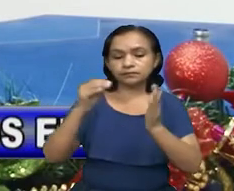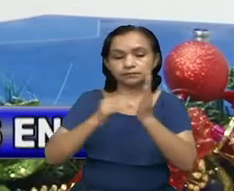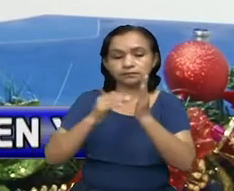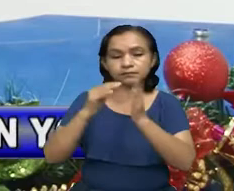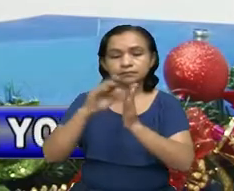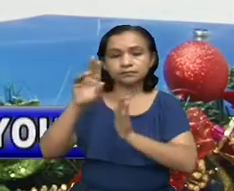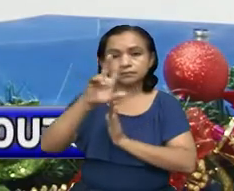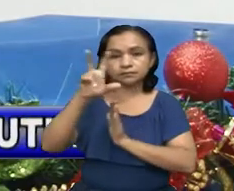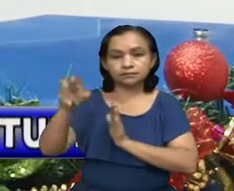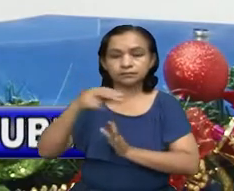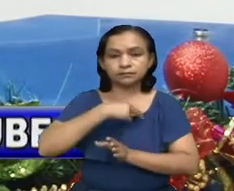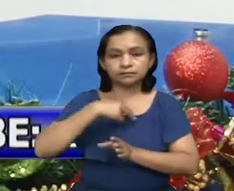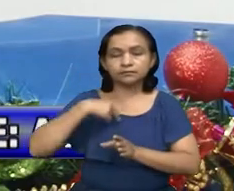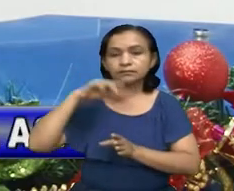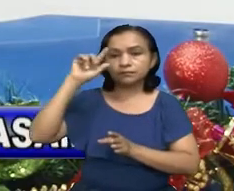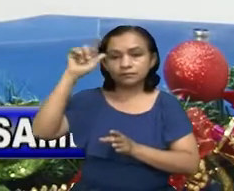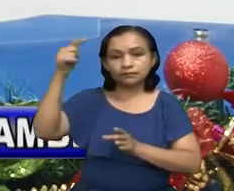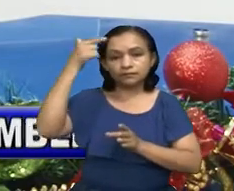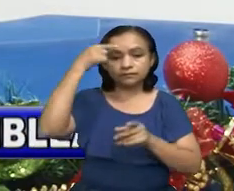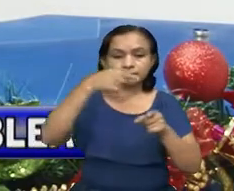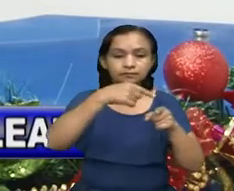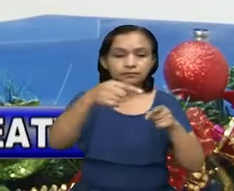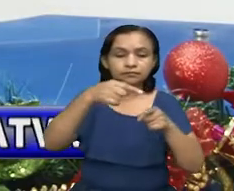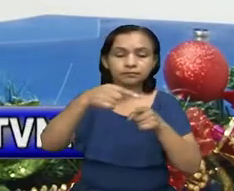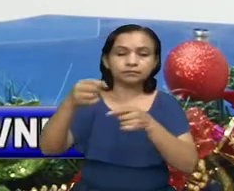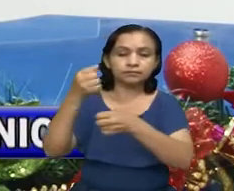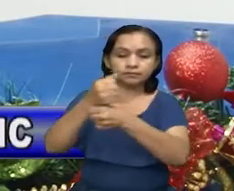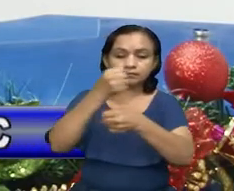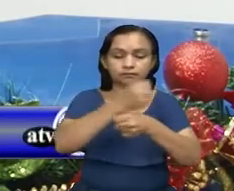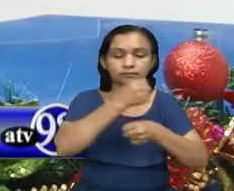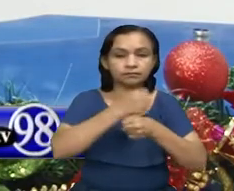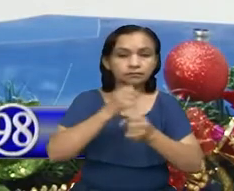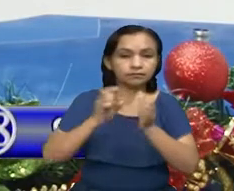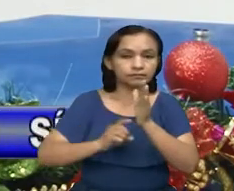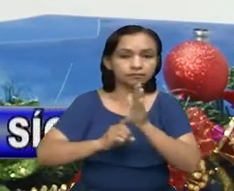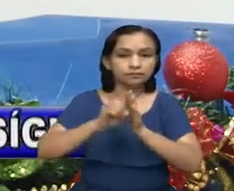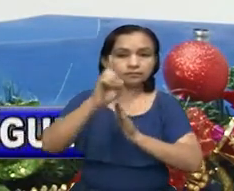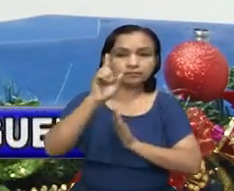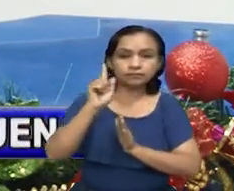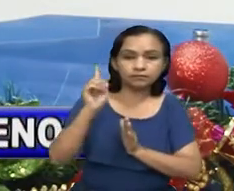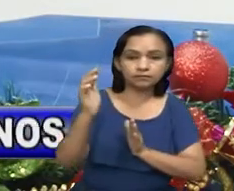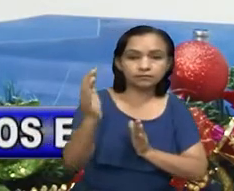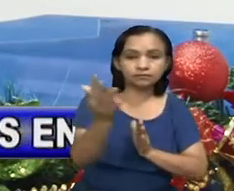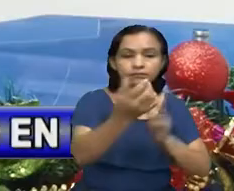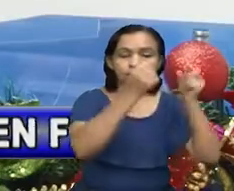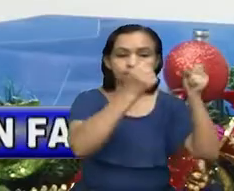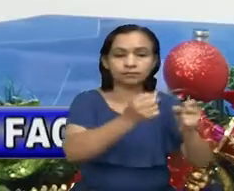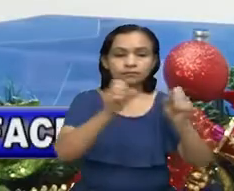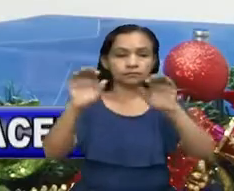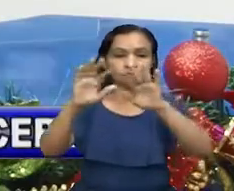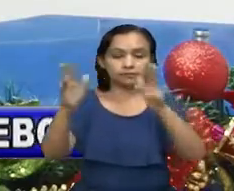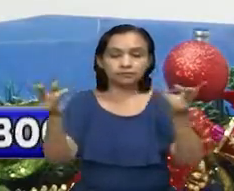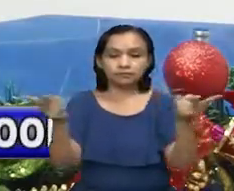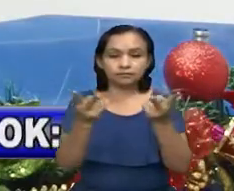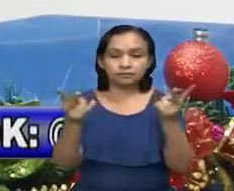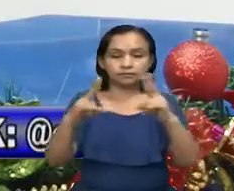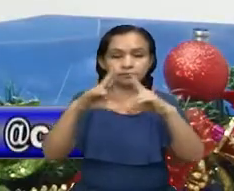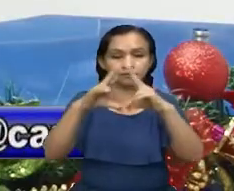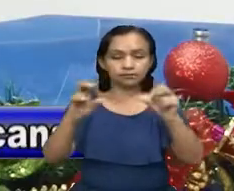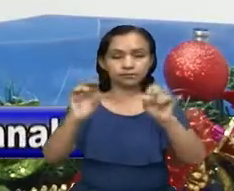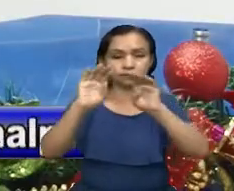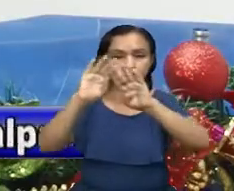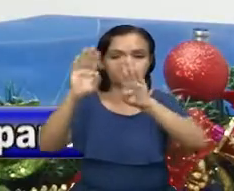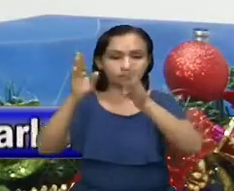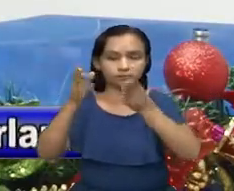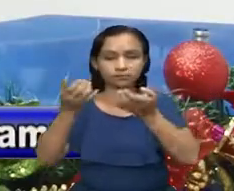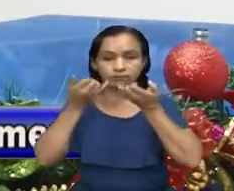$30 millones ejecutan los gobiernos municipales en obras que son de progreso y beneficio de todas las y los nicaragüenses. Vanessa Paz nos amplía